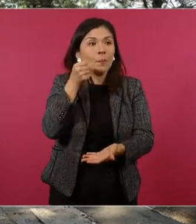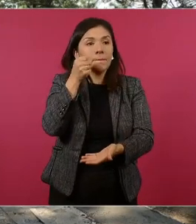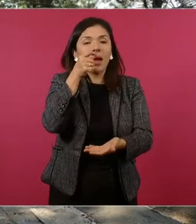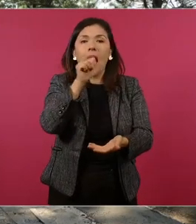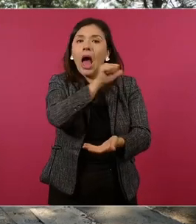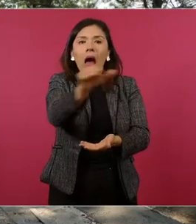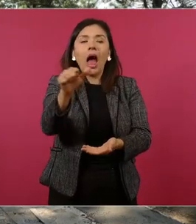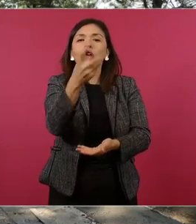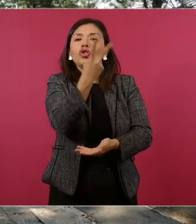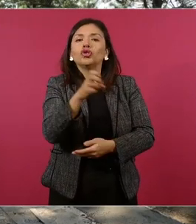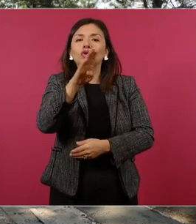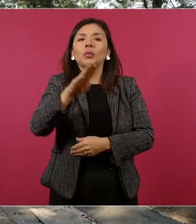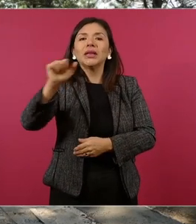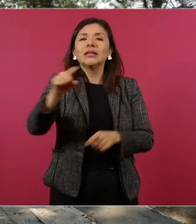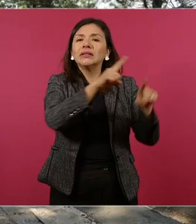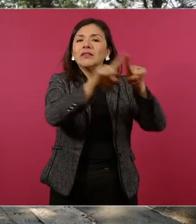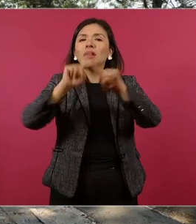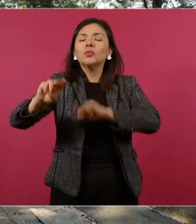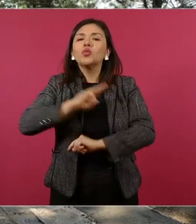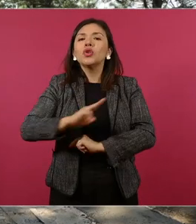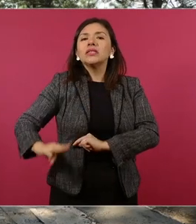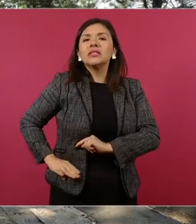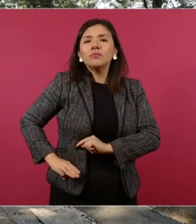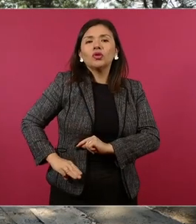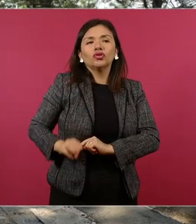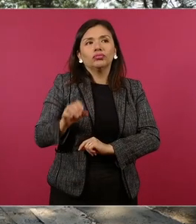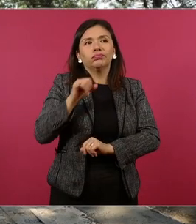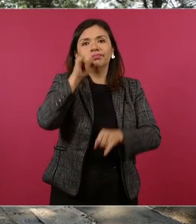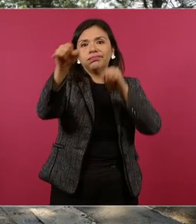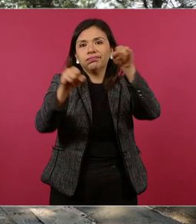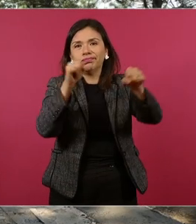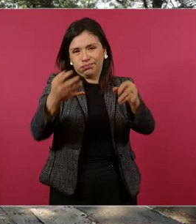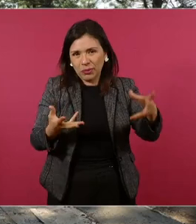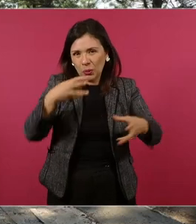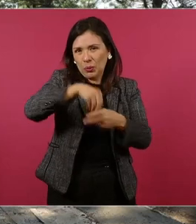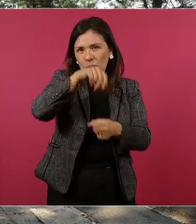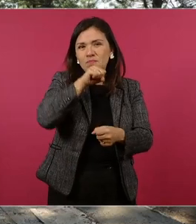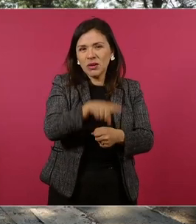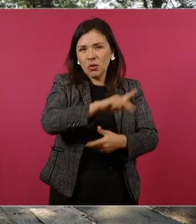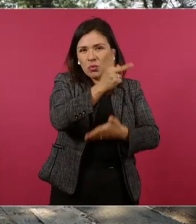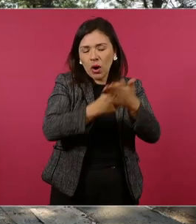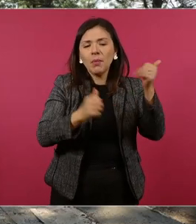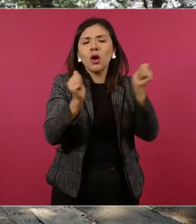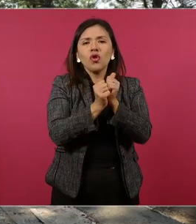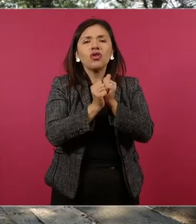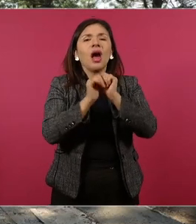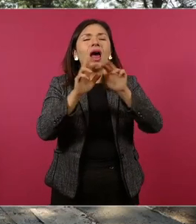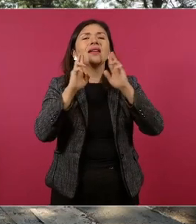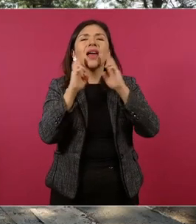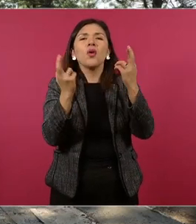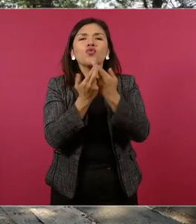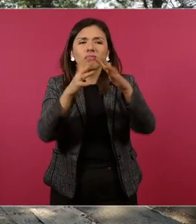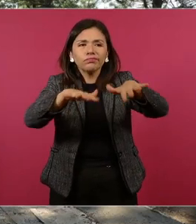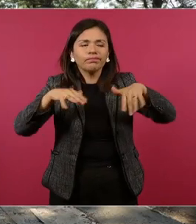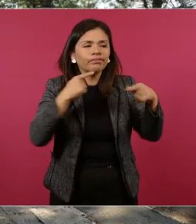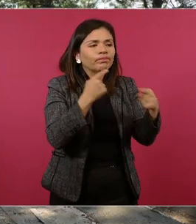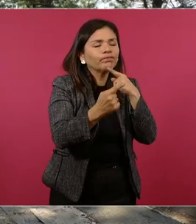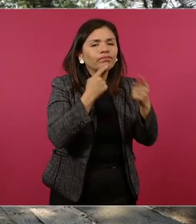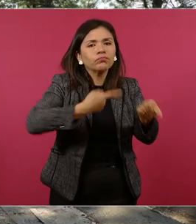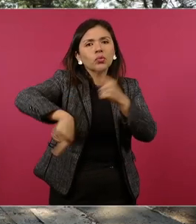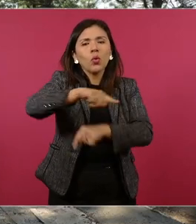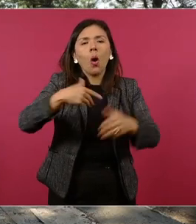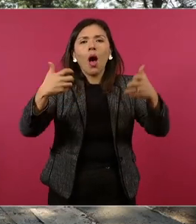los 296 municipios que están dentro del programa mediante asambleas comunitarias organizan su